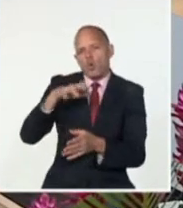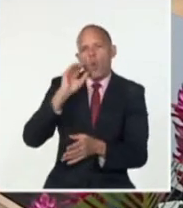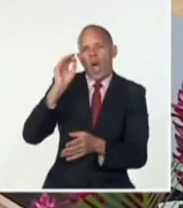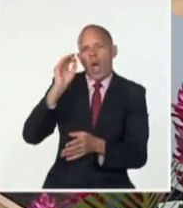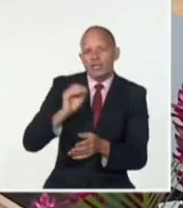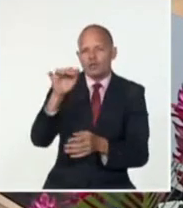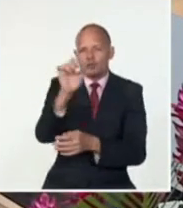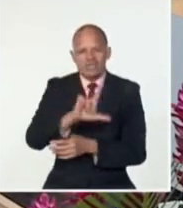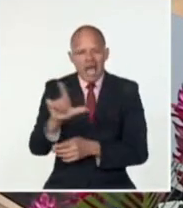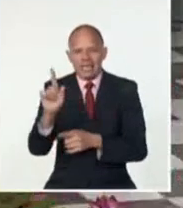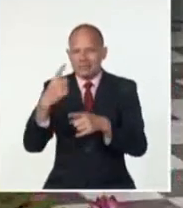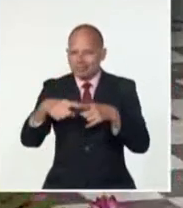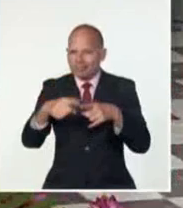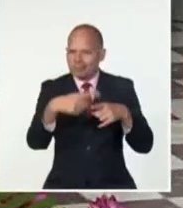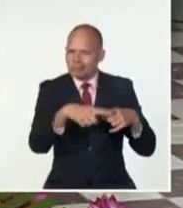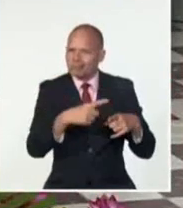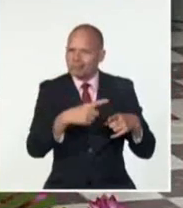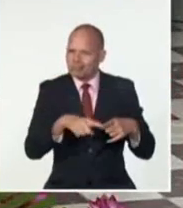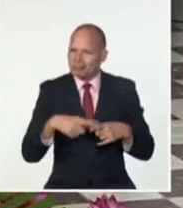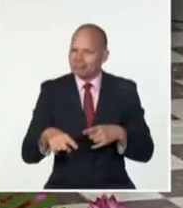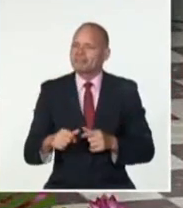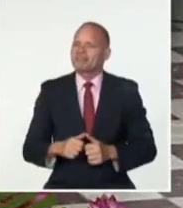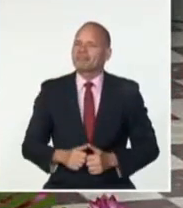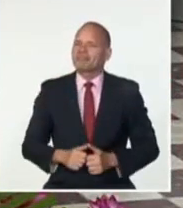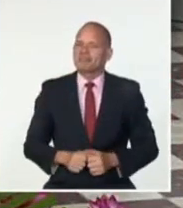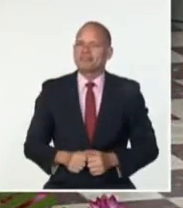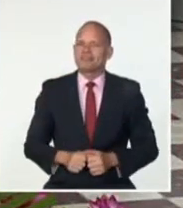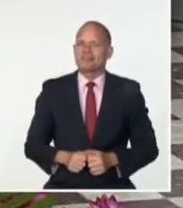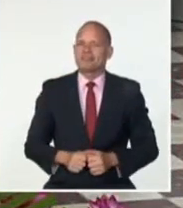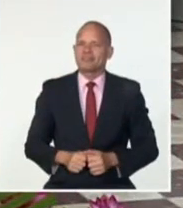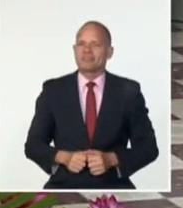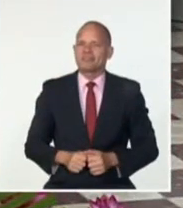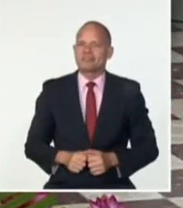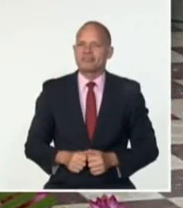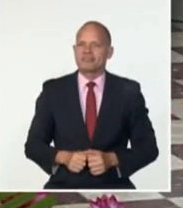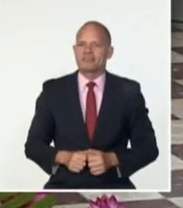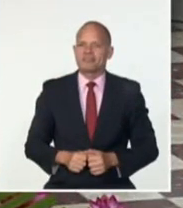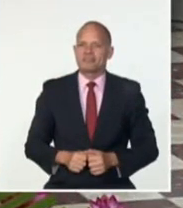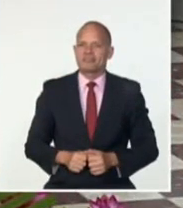social. Bárbara de Haz, Trovajo, para el Canal Cubano de Noticias.